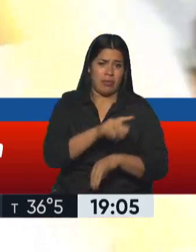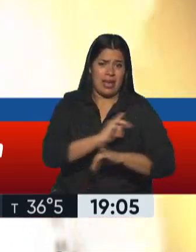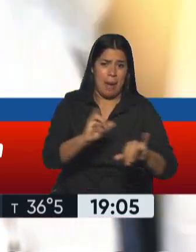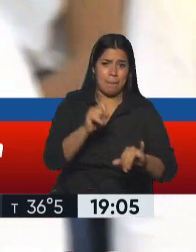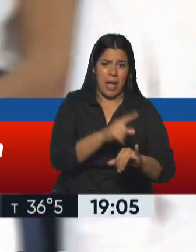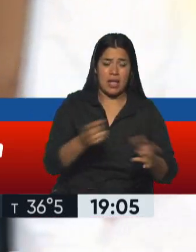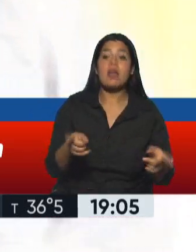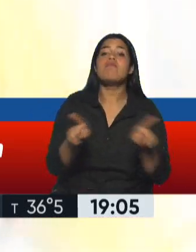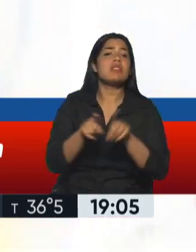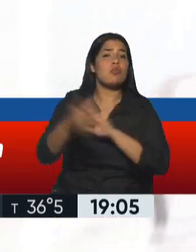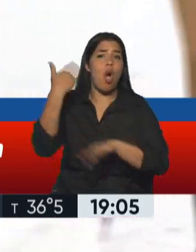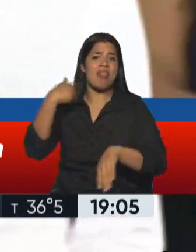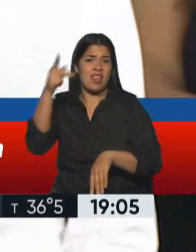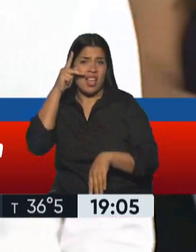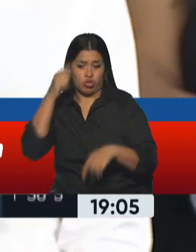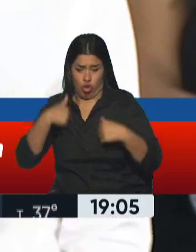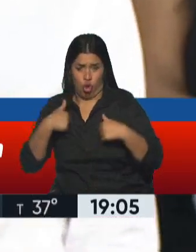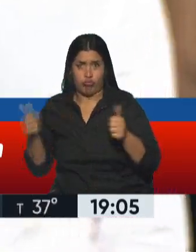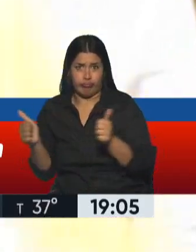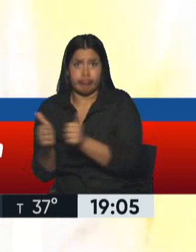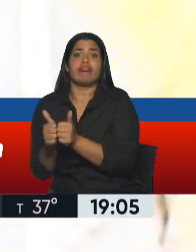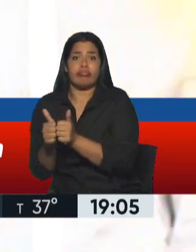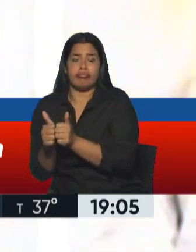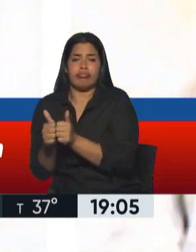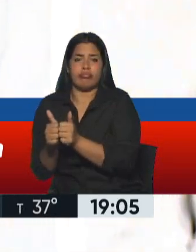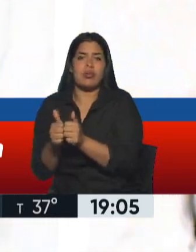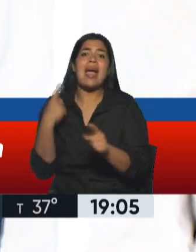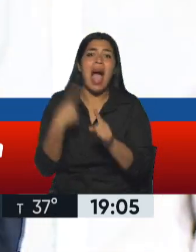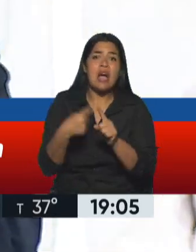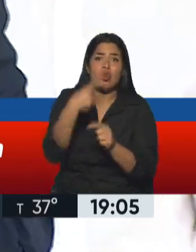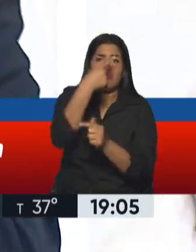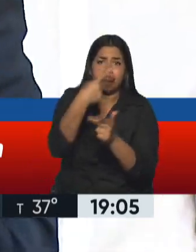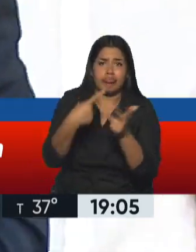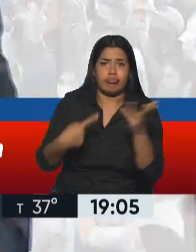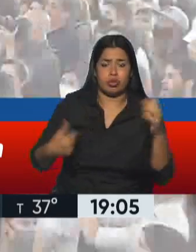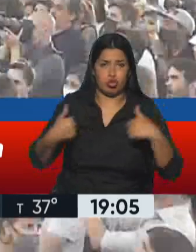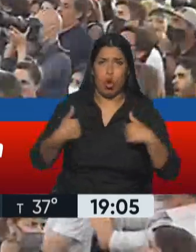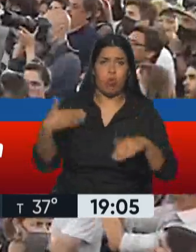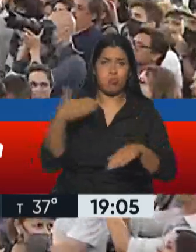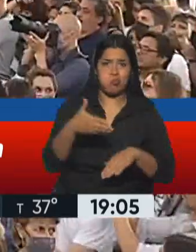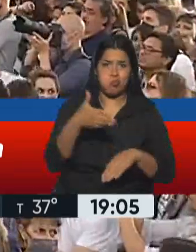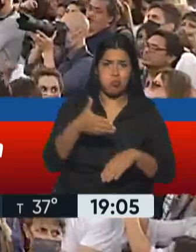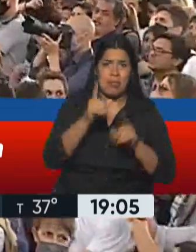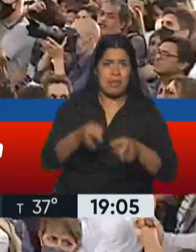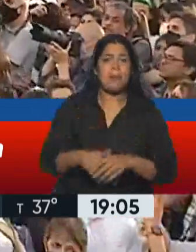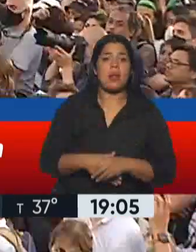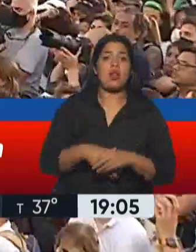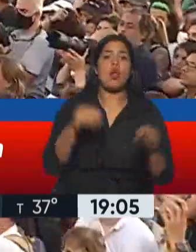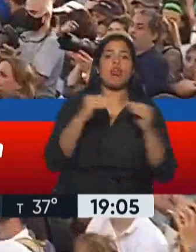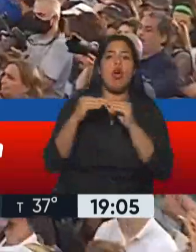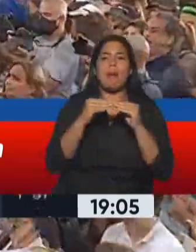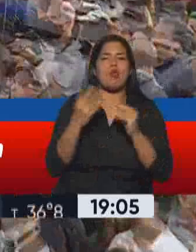hacía con Néstor, iba a los actos como este y muchos compañeros y compañeras me daban cartas. Ya no me pedían